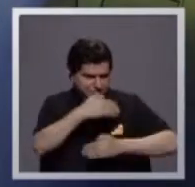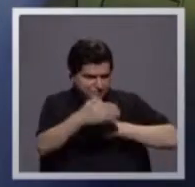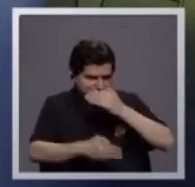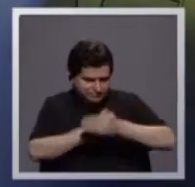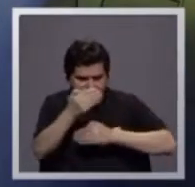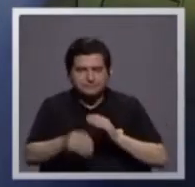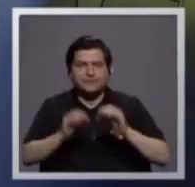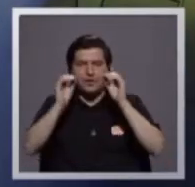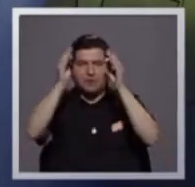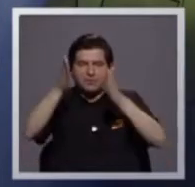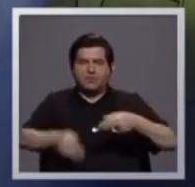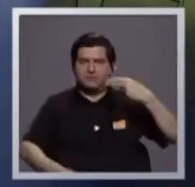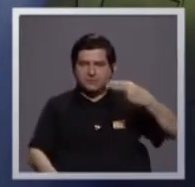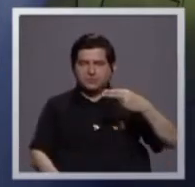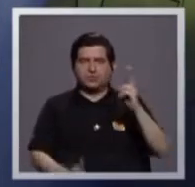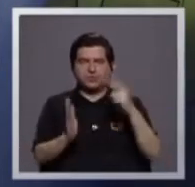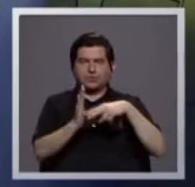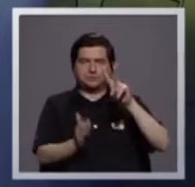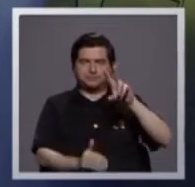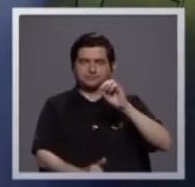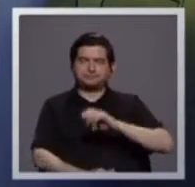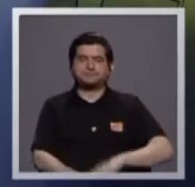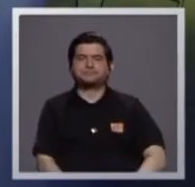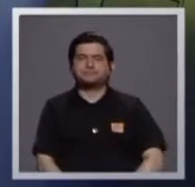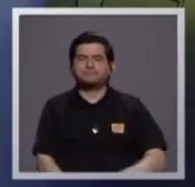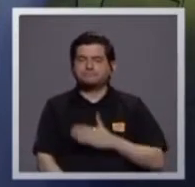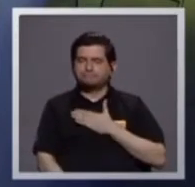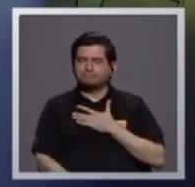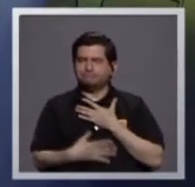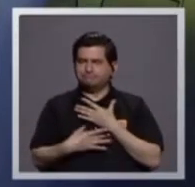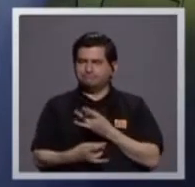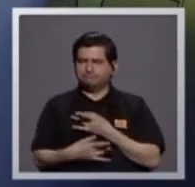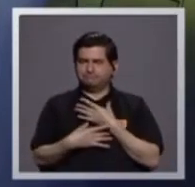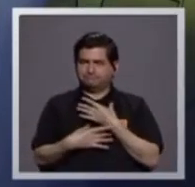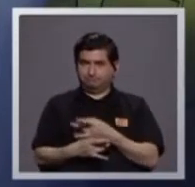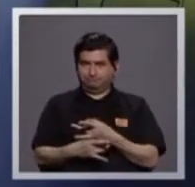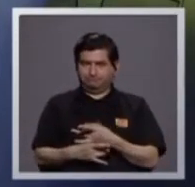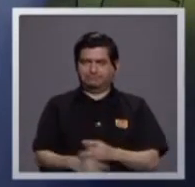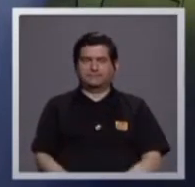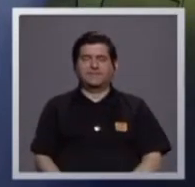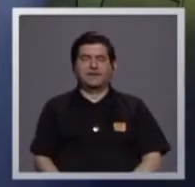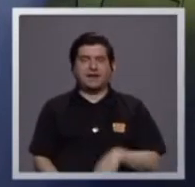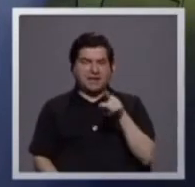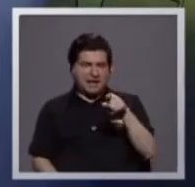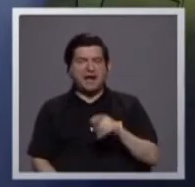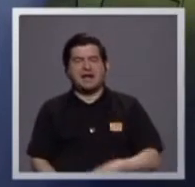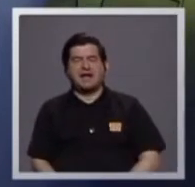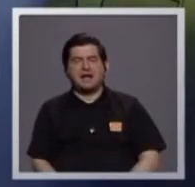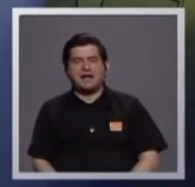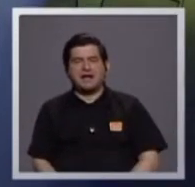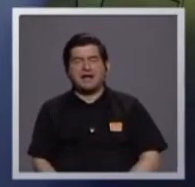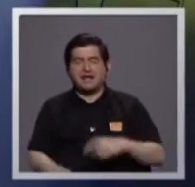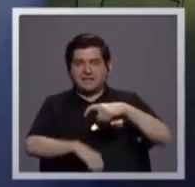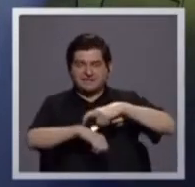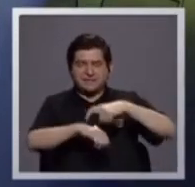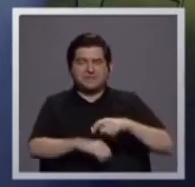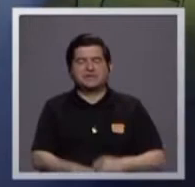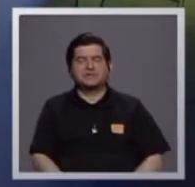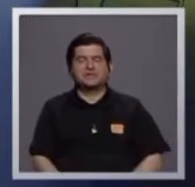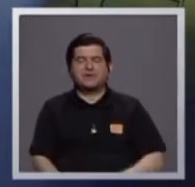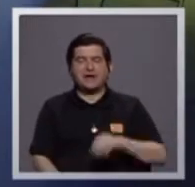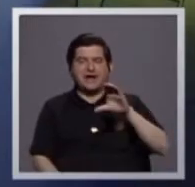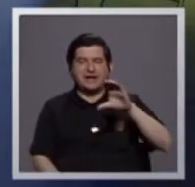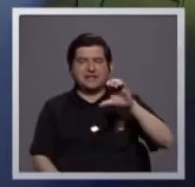de catedrático Humboldt 2020. Me interesó llegar al CIEDIN en este momento en que